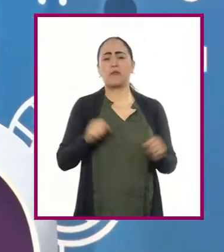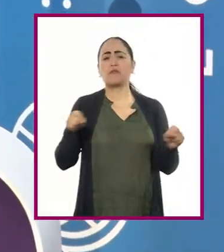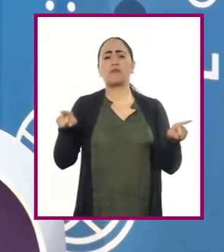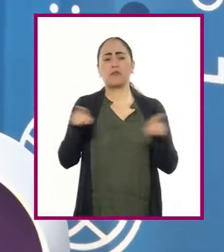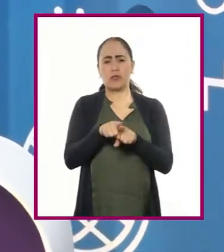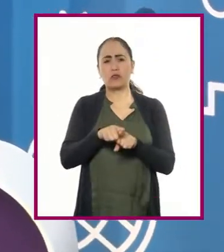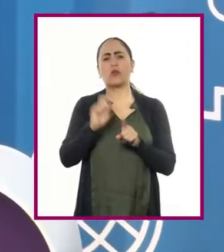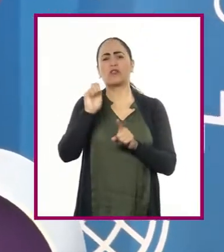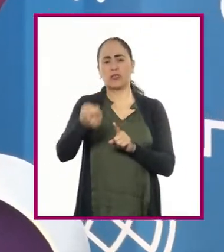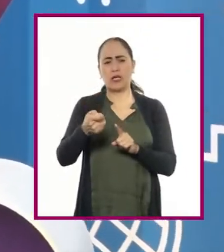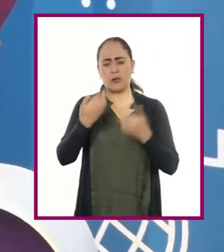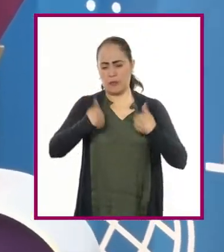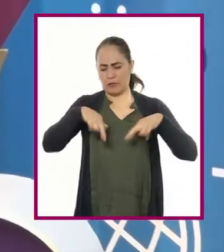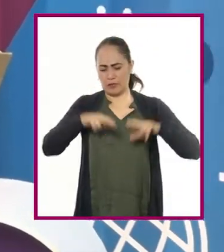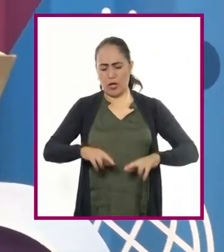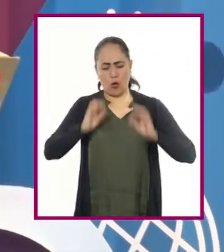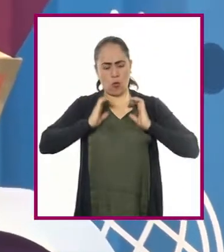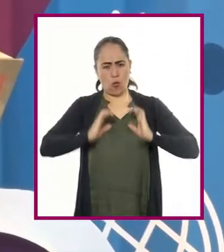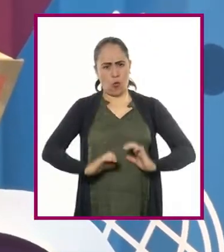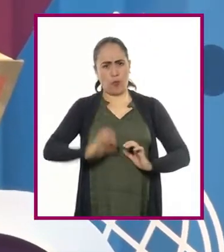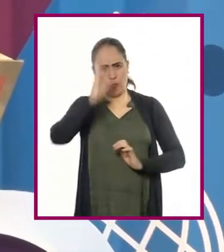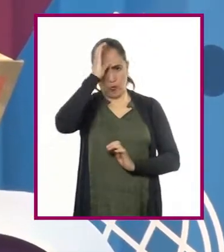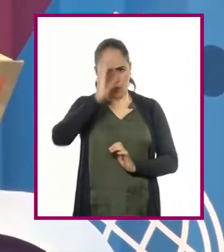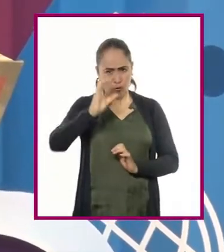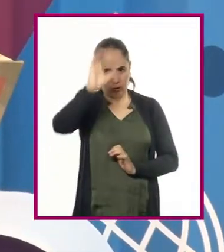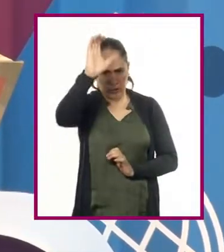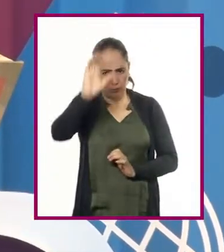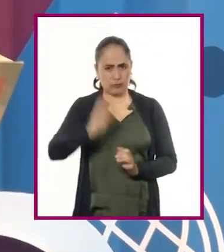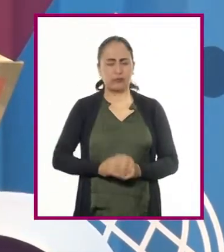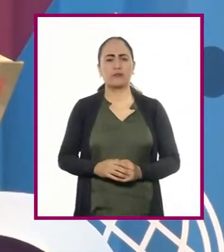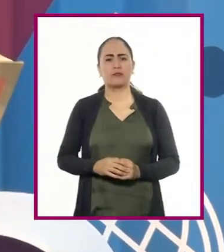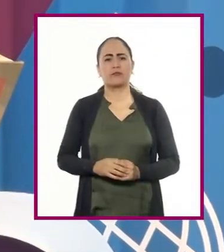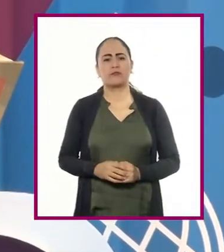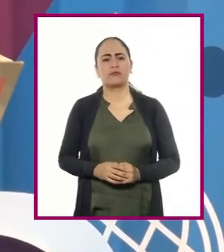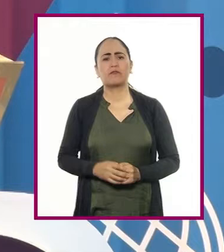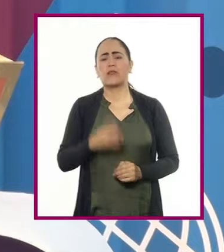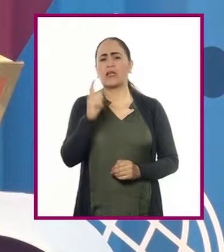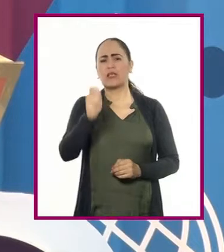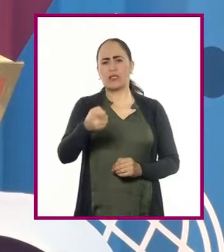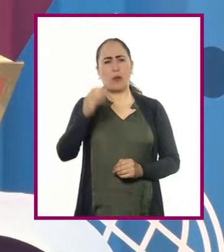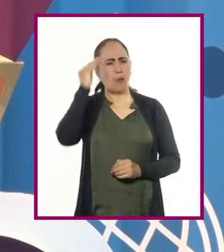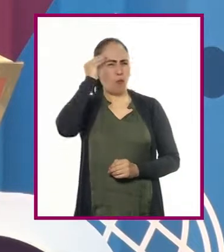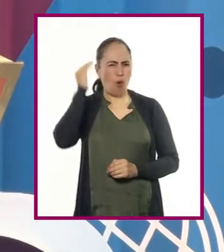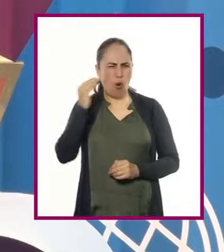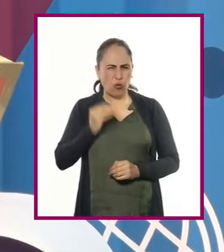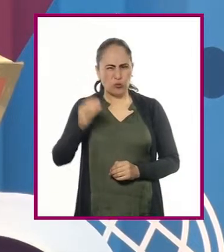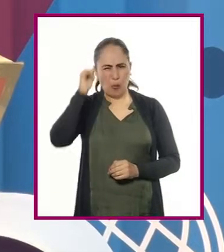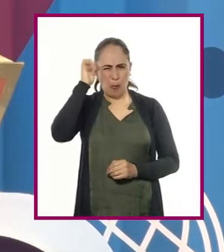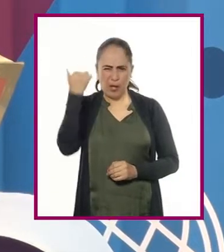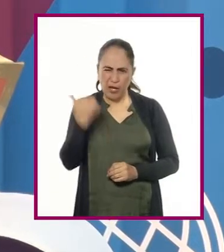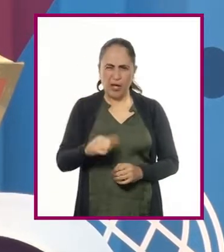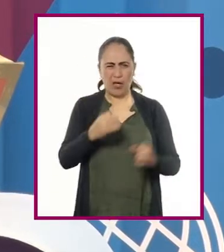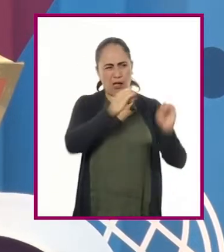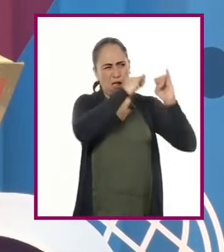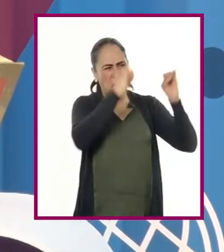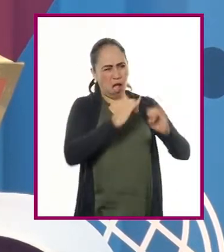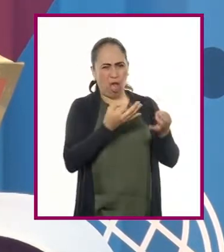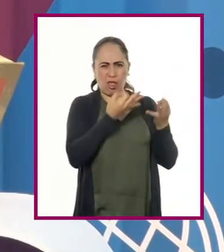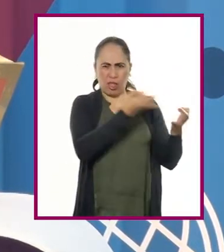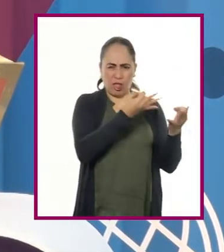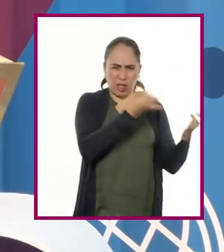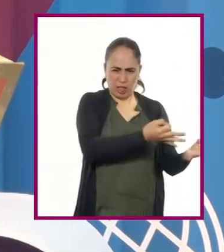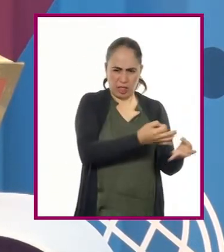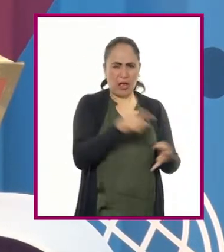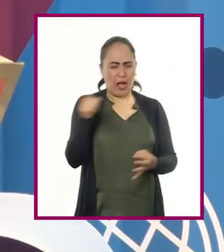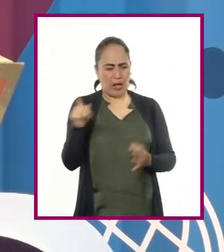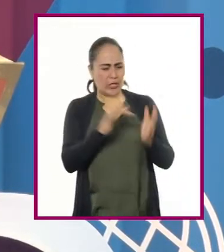de Cristo. En esta festividad, el monstruo del pecado, de la herejía, de la idolatría, quedaba vencido